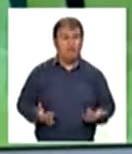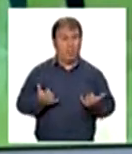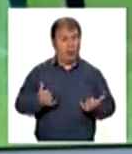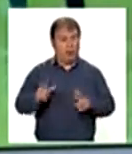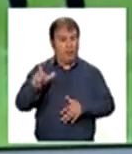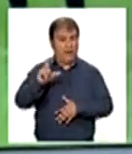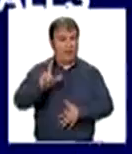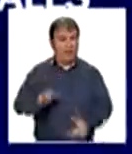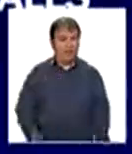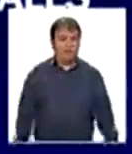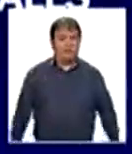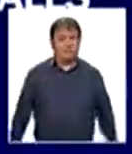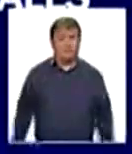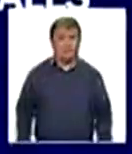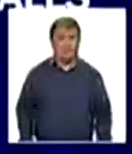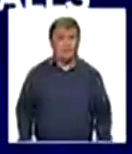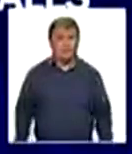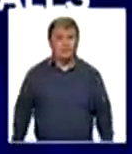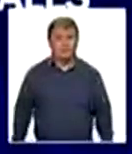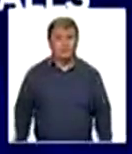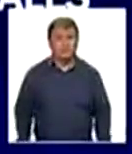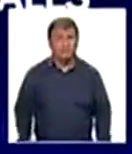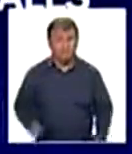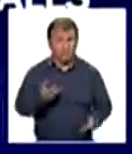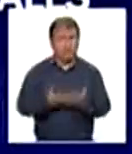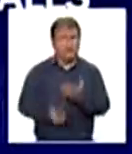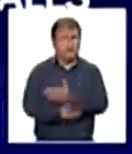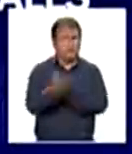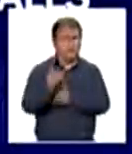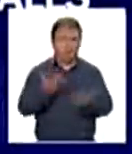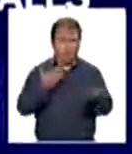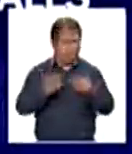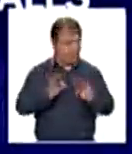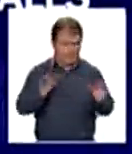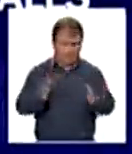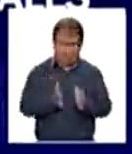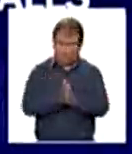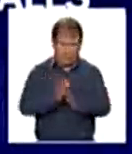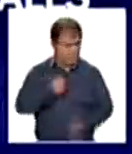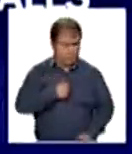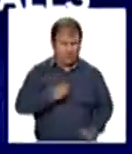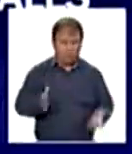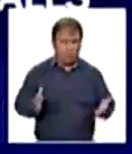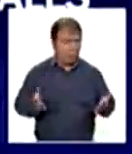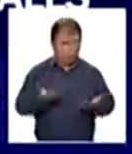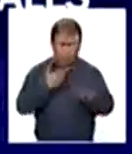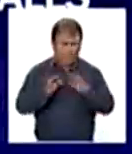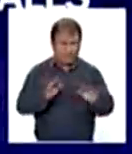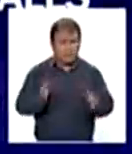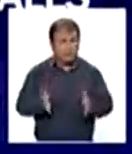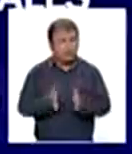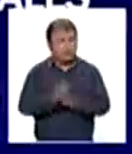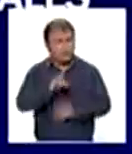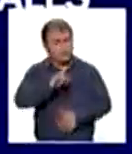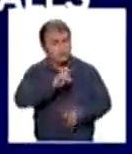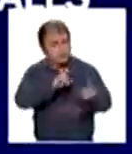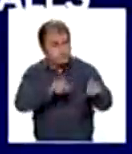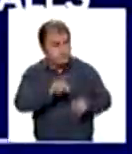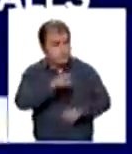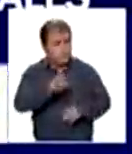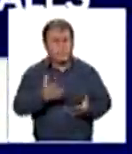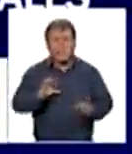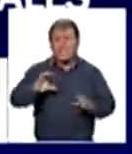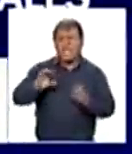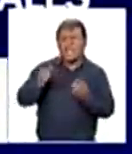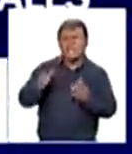Latina. Sí, buenos días, sí, pero no voy a hablar nada, ¿ya? Por favor. No voy a hablar nada. Doña Peta, acerca de... ¿Qué clase de jugador